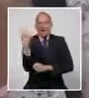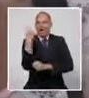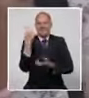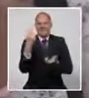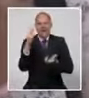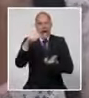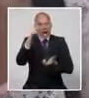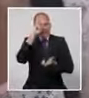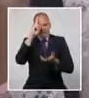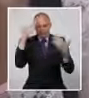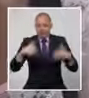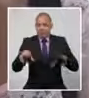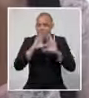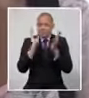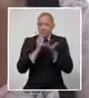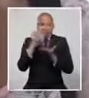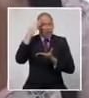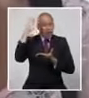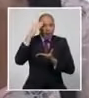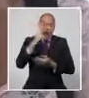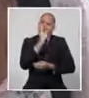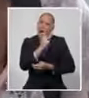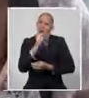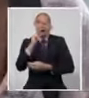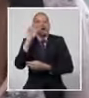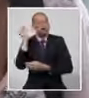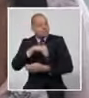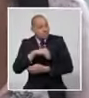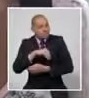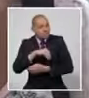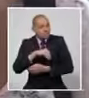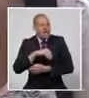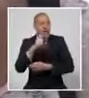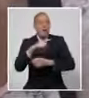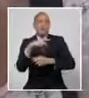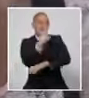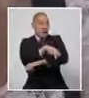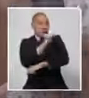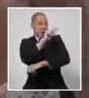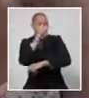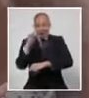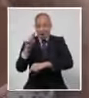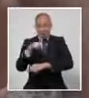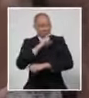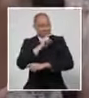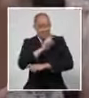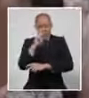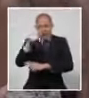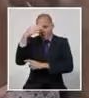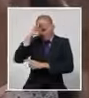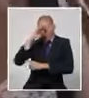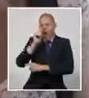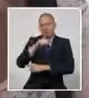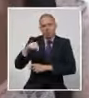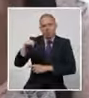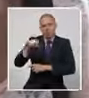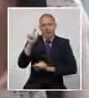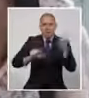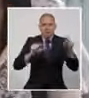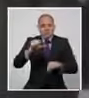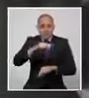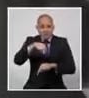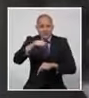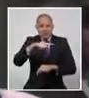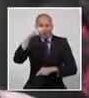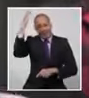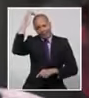la salud, todo lo que nos da el país, que usted sabe que podemos contar con lo que no cuenta nadie en el mundo. Y sin embargo todavía hay gente que no hace caso, que no oye, que